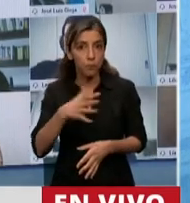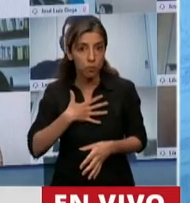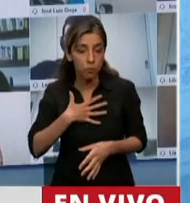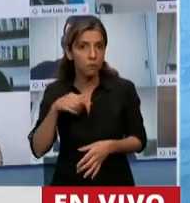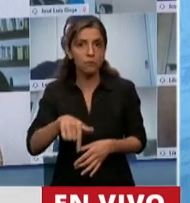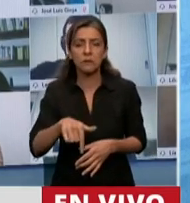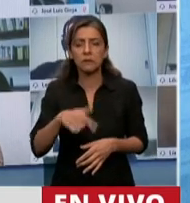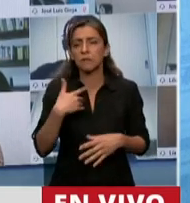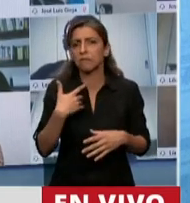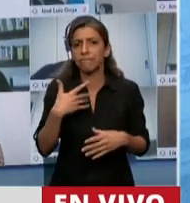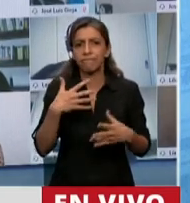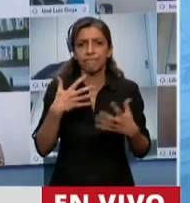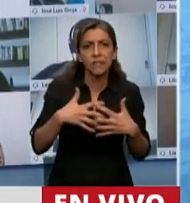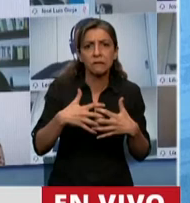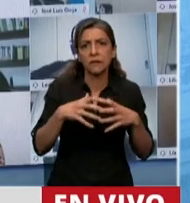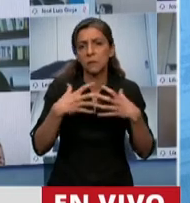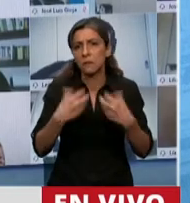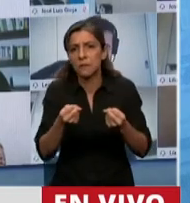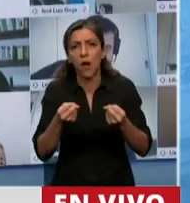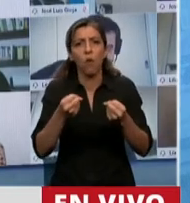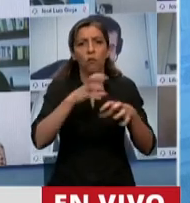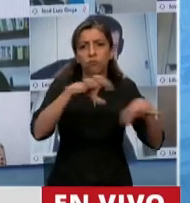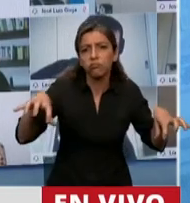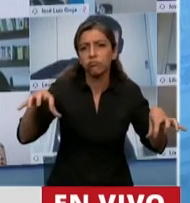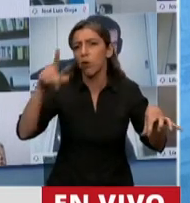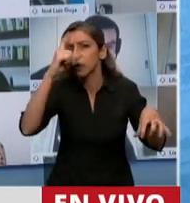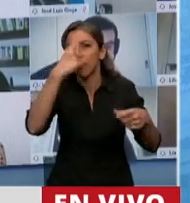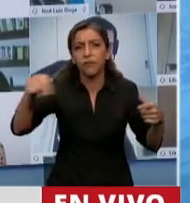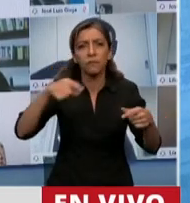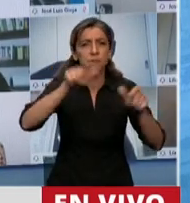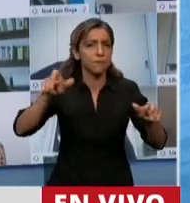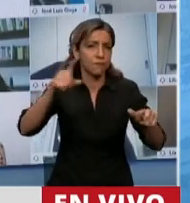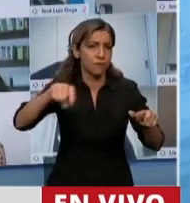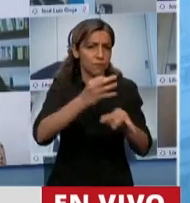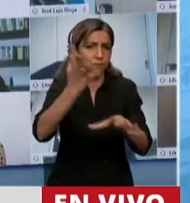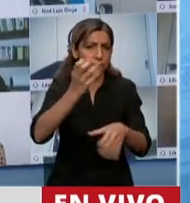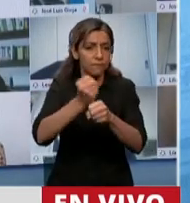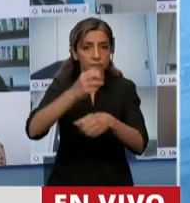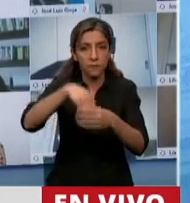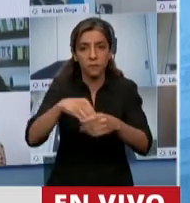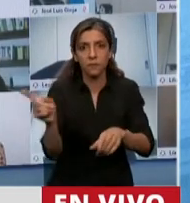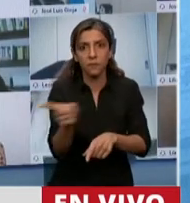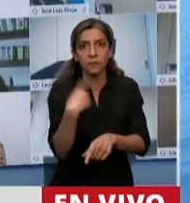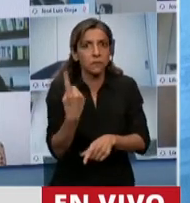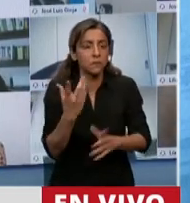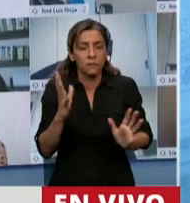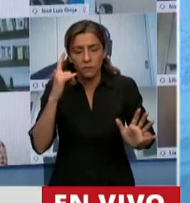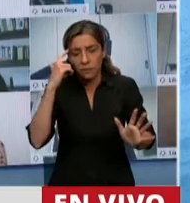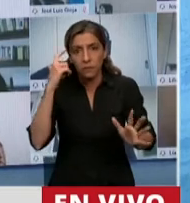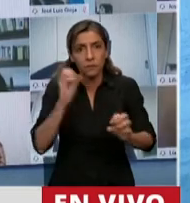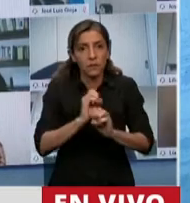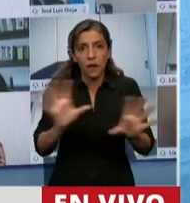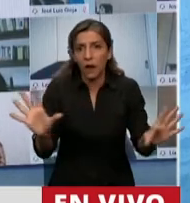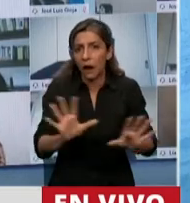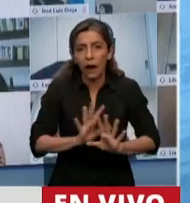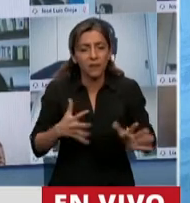los profesionales están con una angustia tremenda porque hace unos días tuvimos que definir a